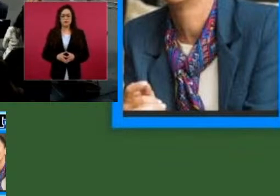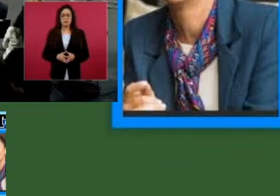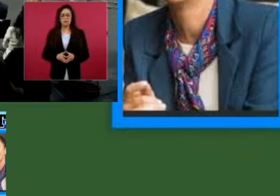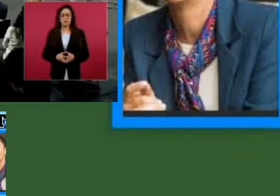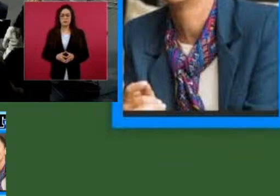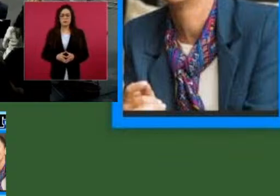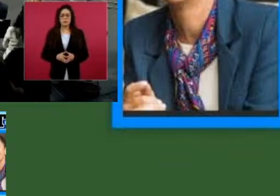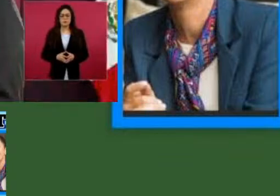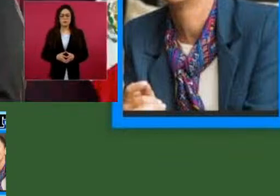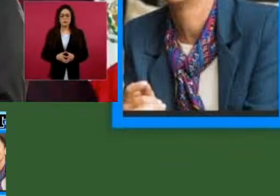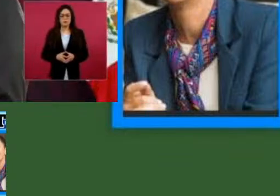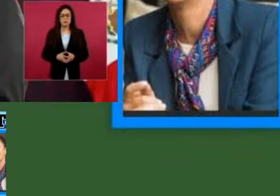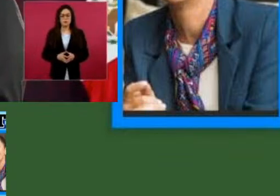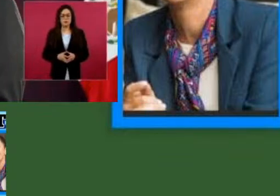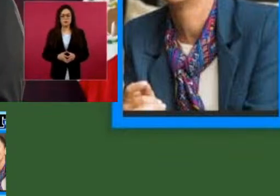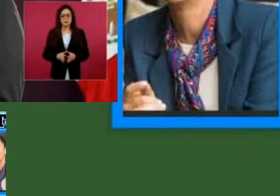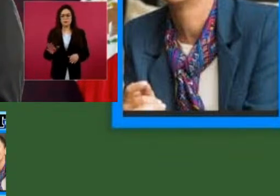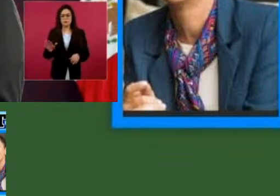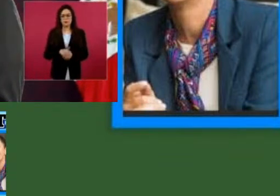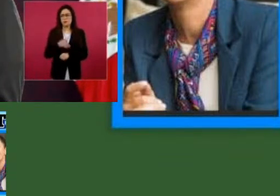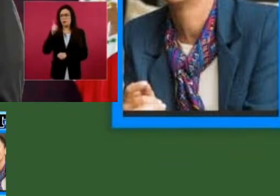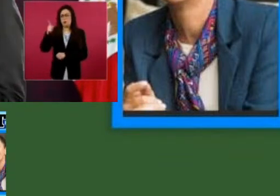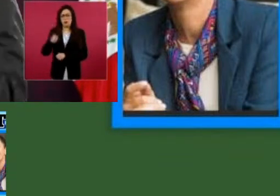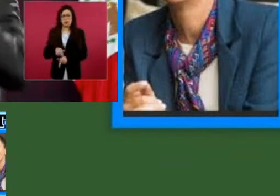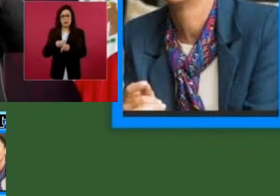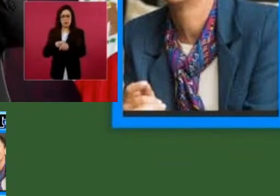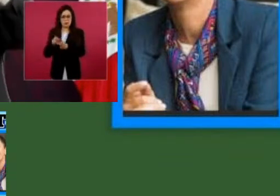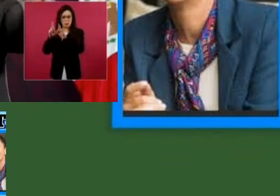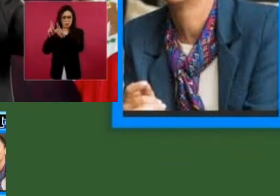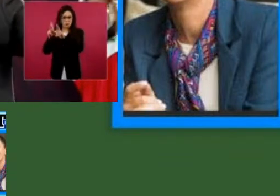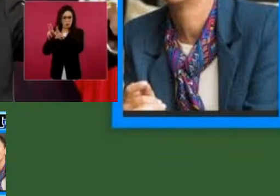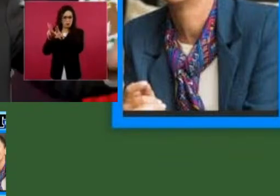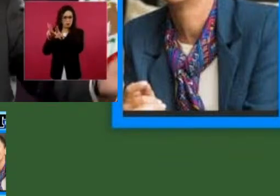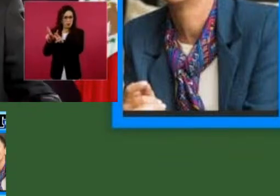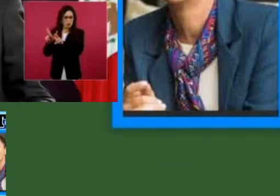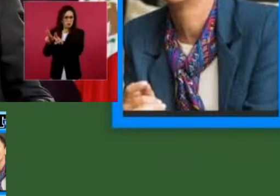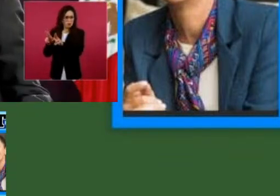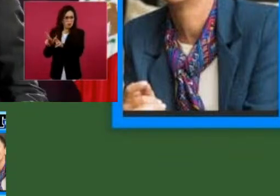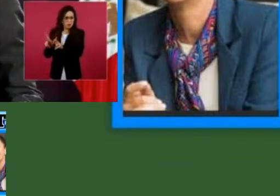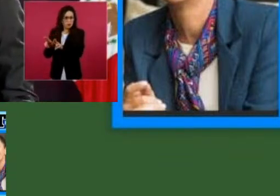siguen deteriorando, porque pues eso mismo